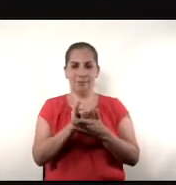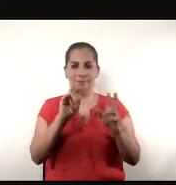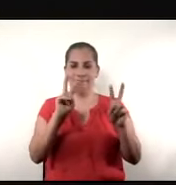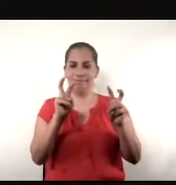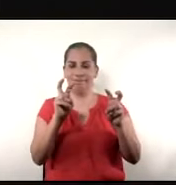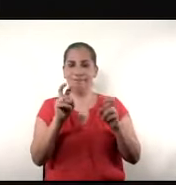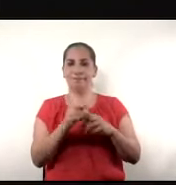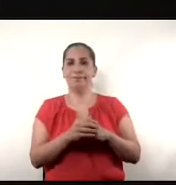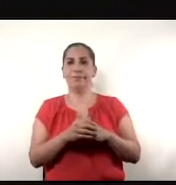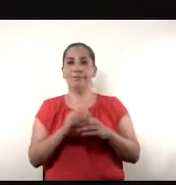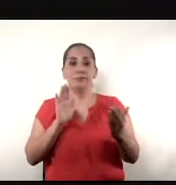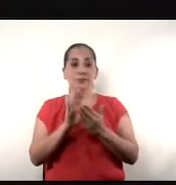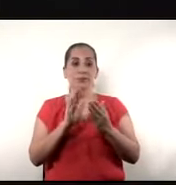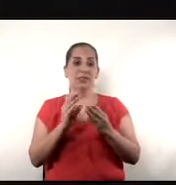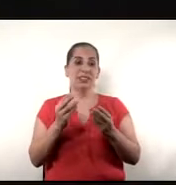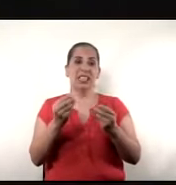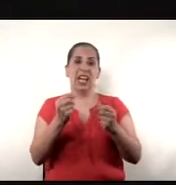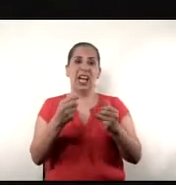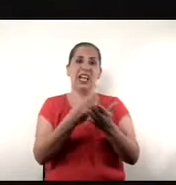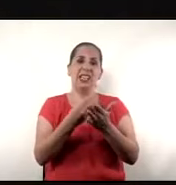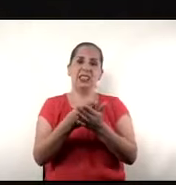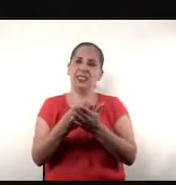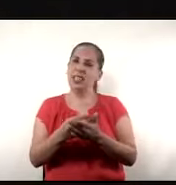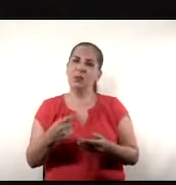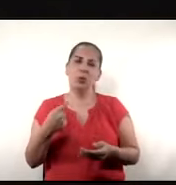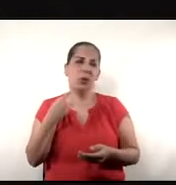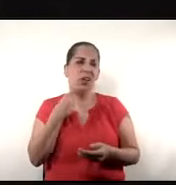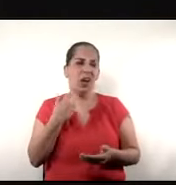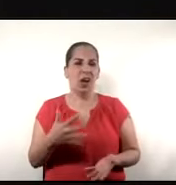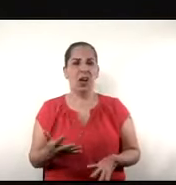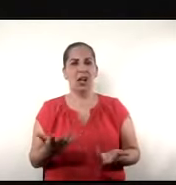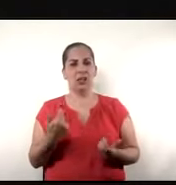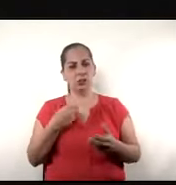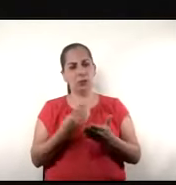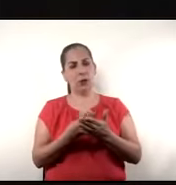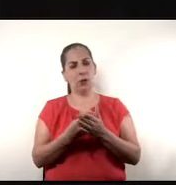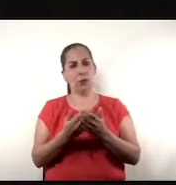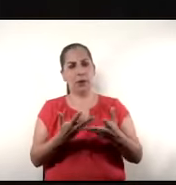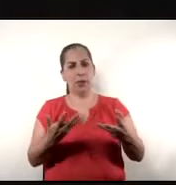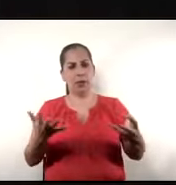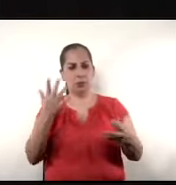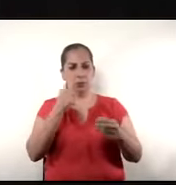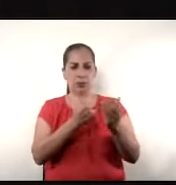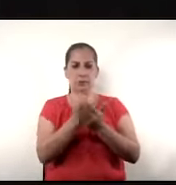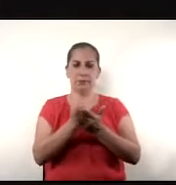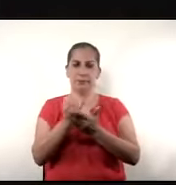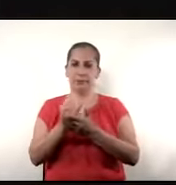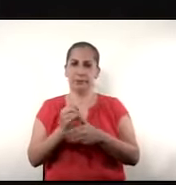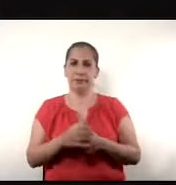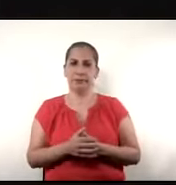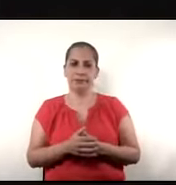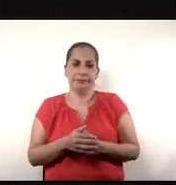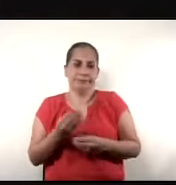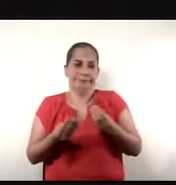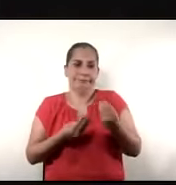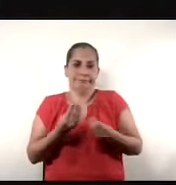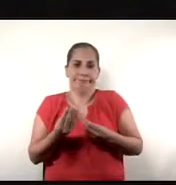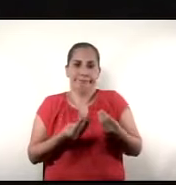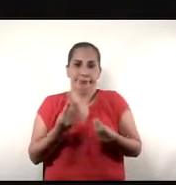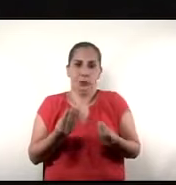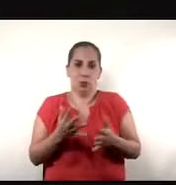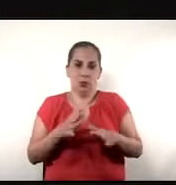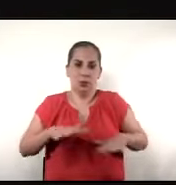a aranceles muy altos para poder importar los equipos que se utilizan para hacer estas investigaciones. ¿Cómo hacemos para crear